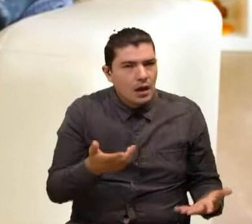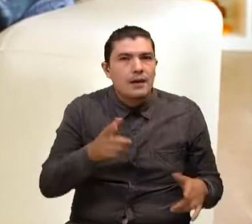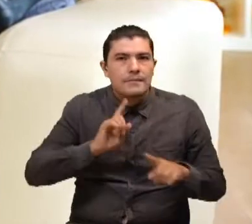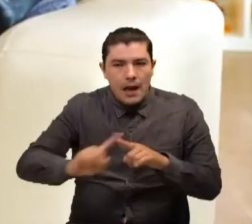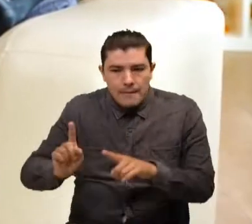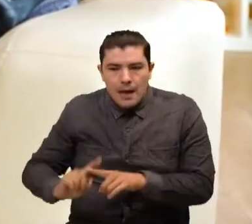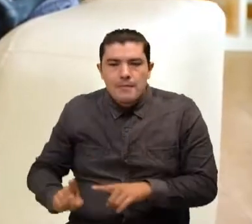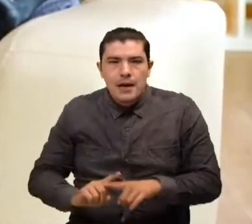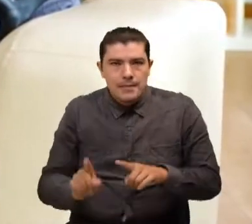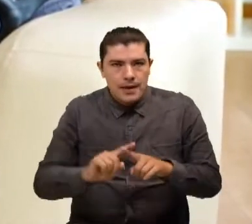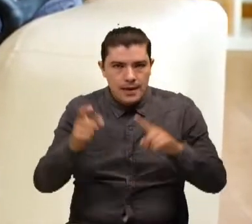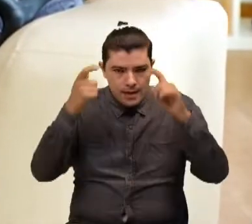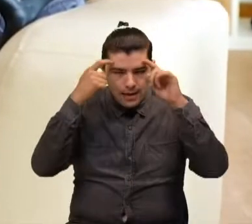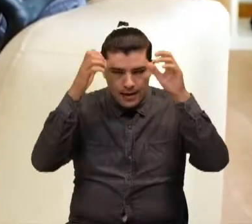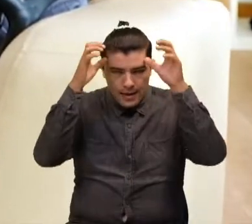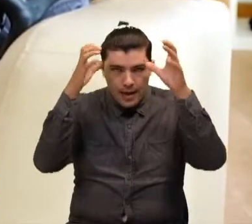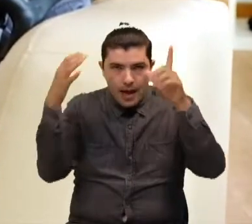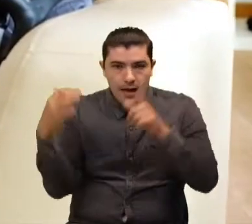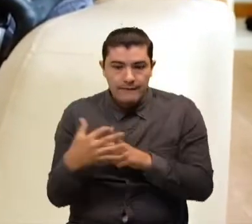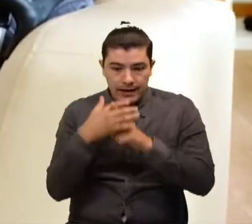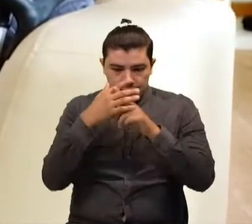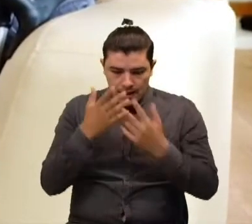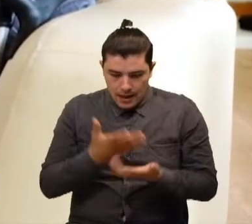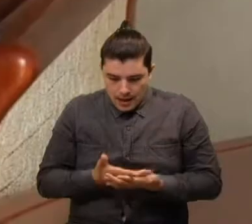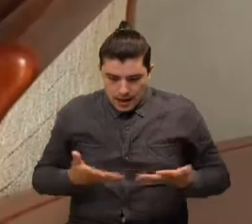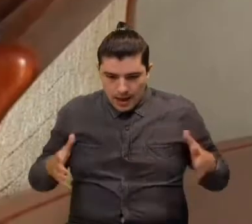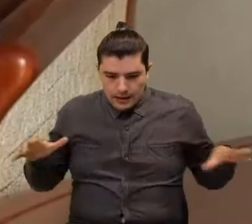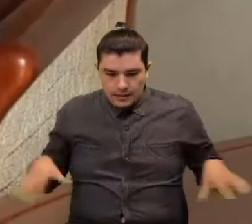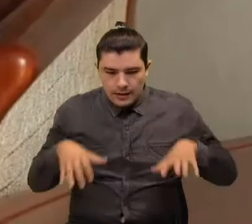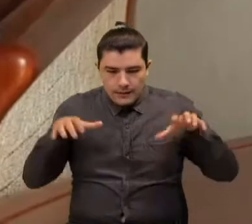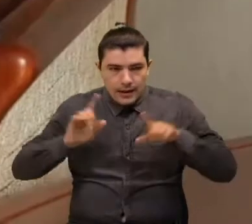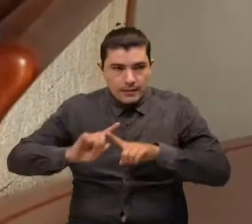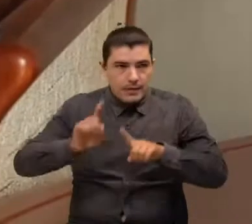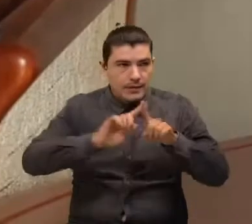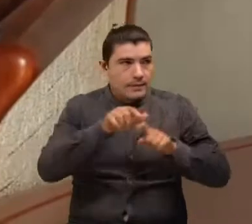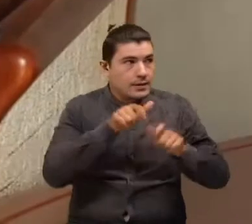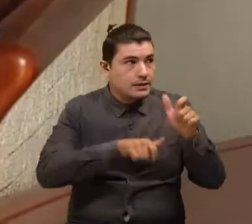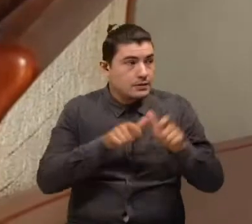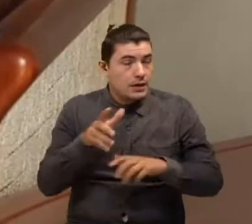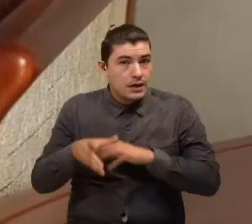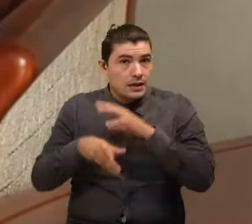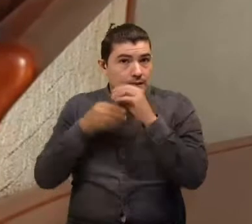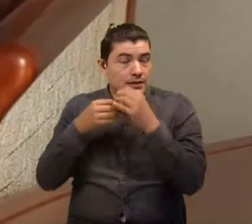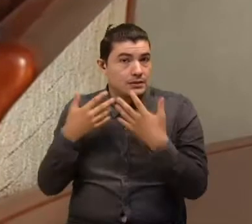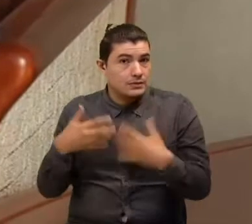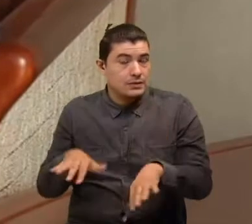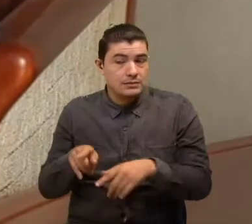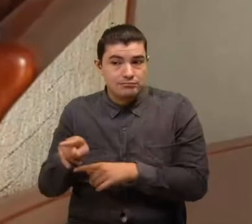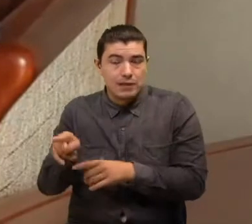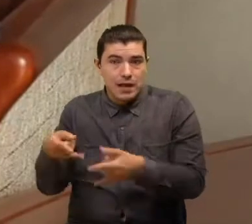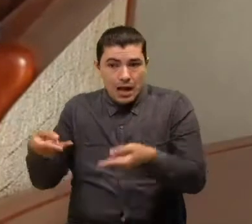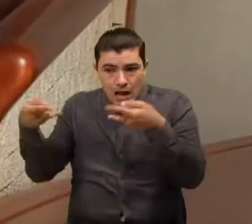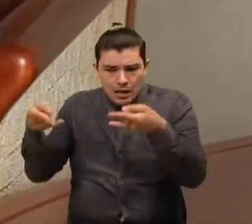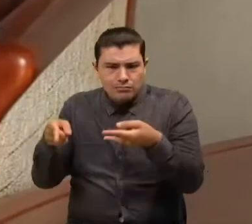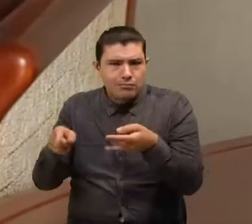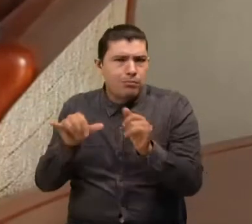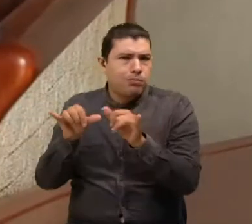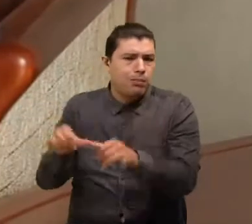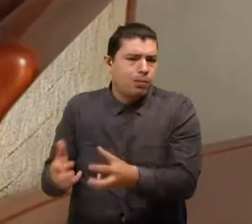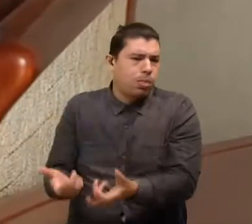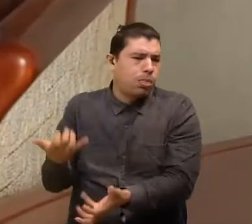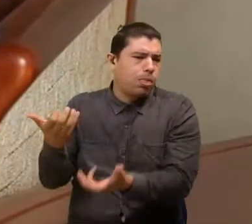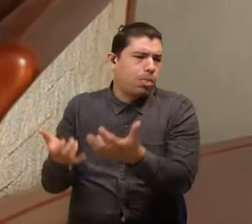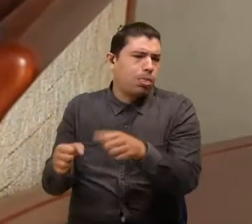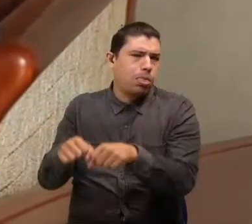una afectación en las actividades instrumentales de los pacientes y en el funcionamiento, es decir, empiezan a quemar las ollas, empiezan a tener